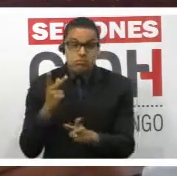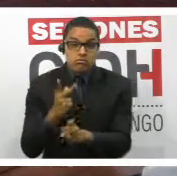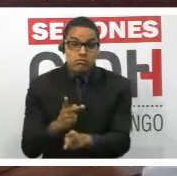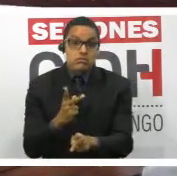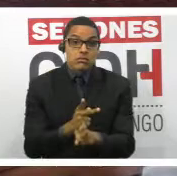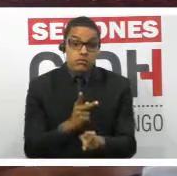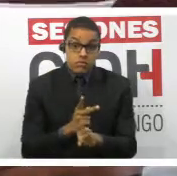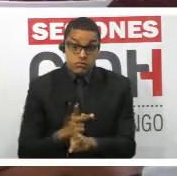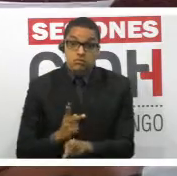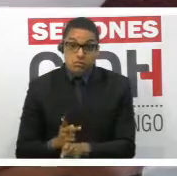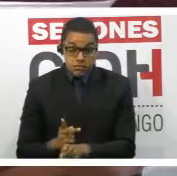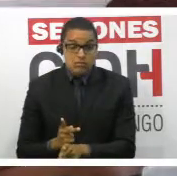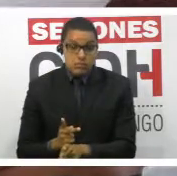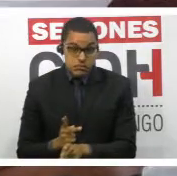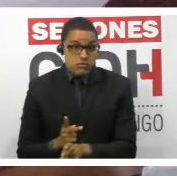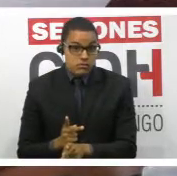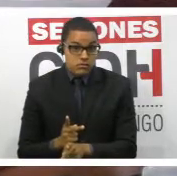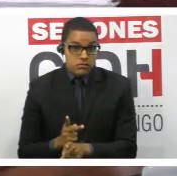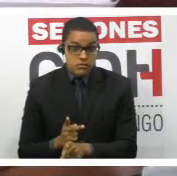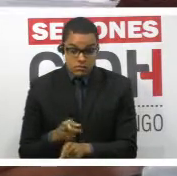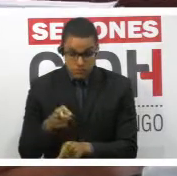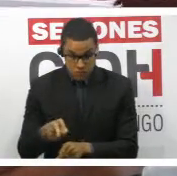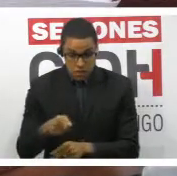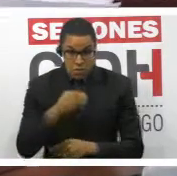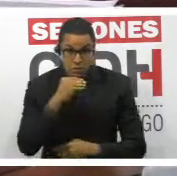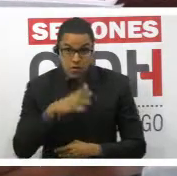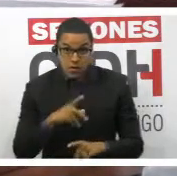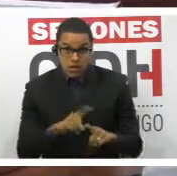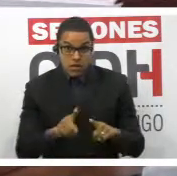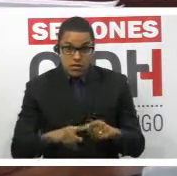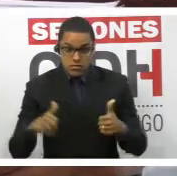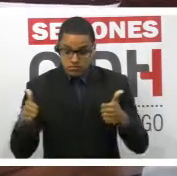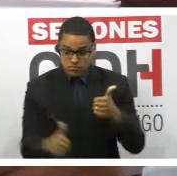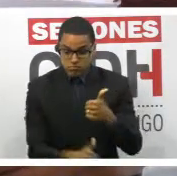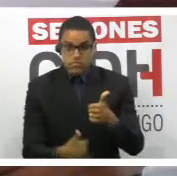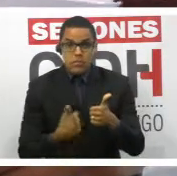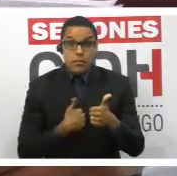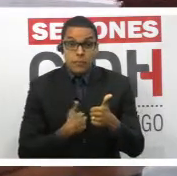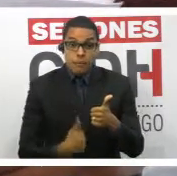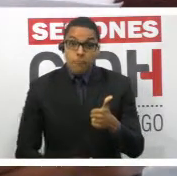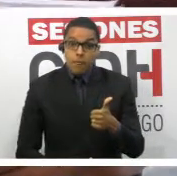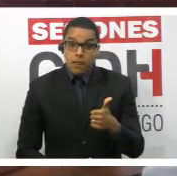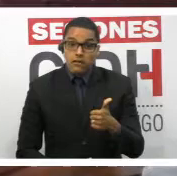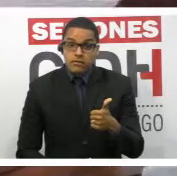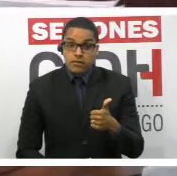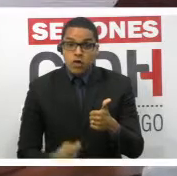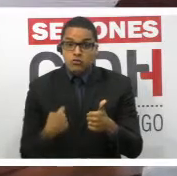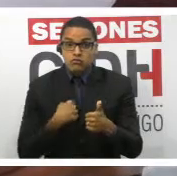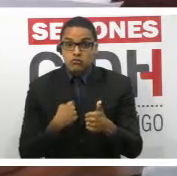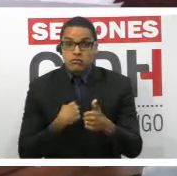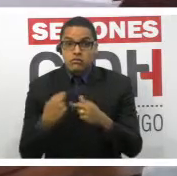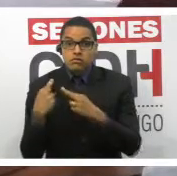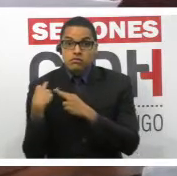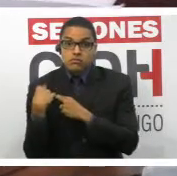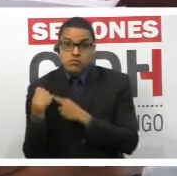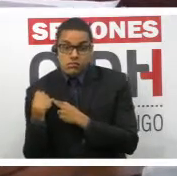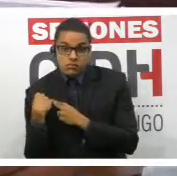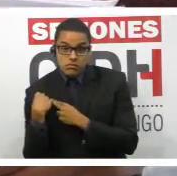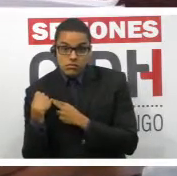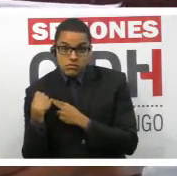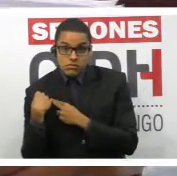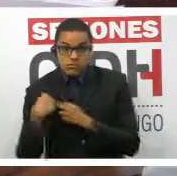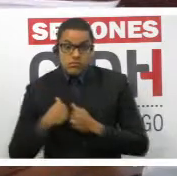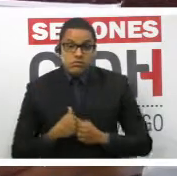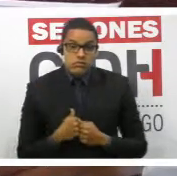recluidas en la institución quien es responsable por las violaciones que